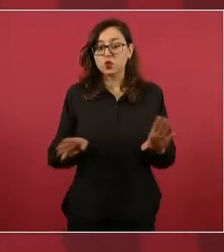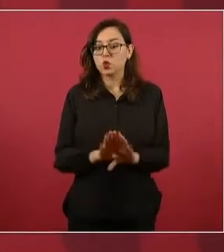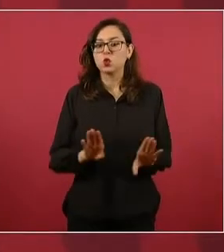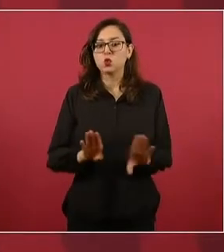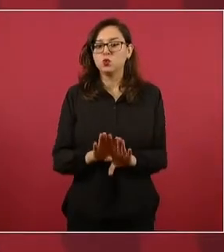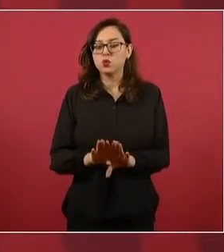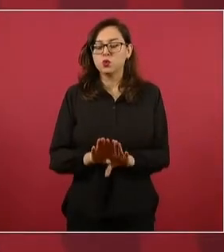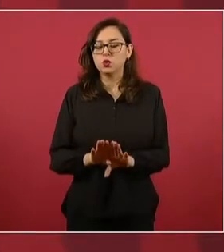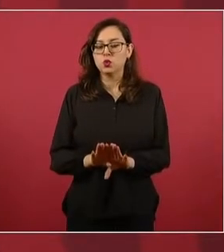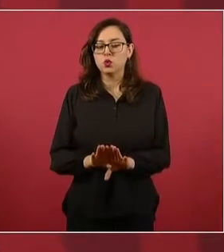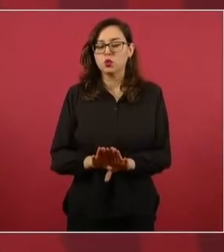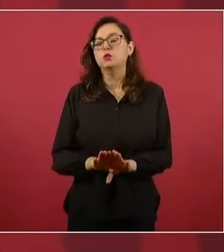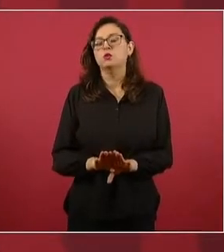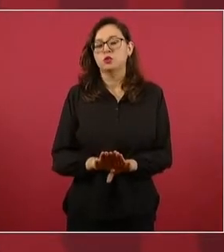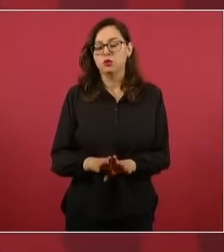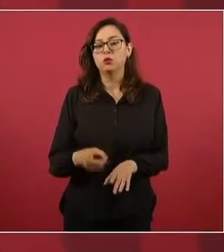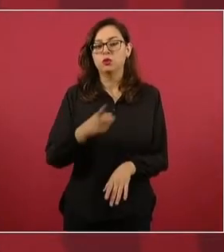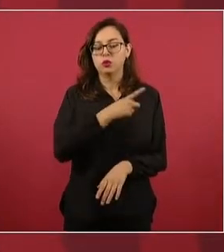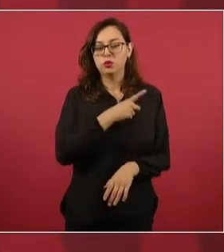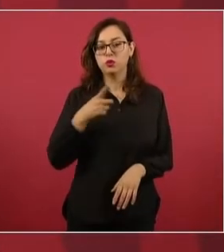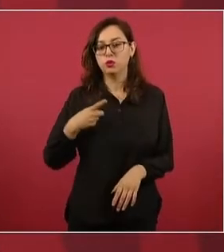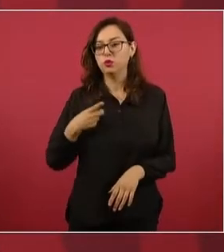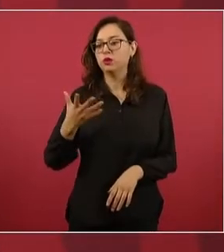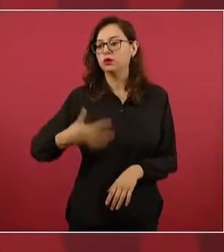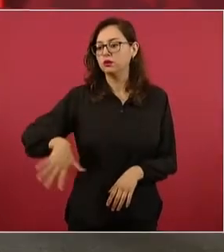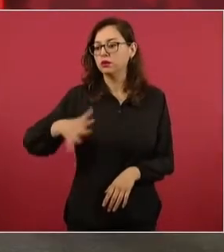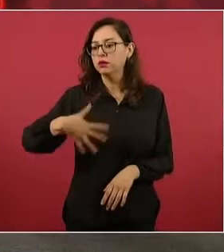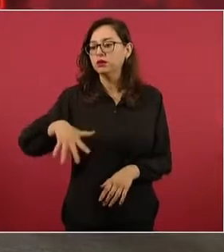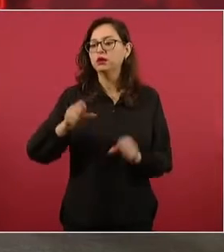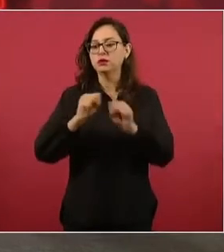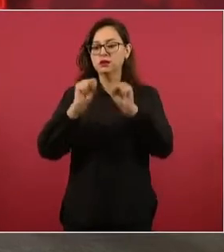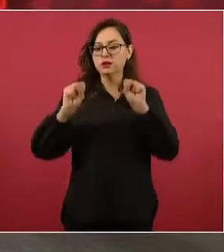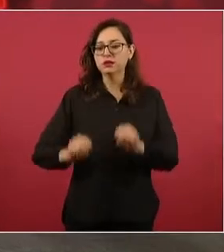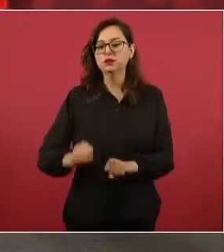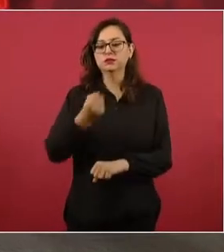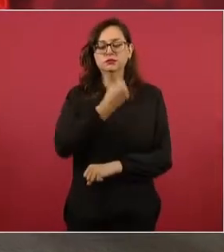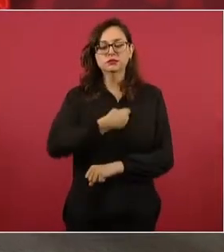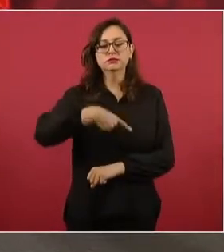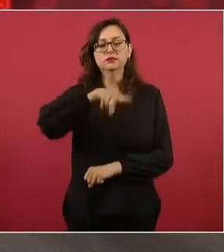con un sistema de salud pública